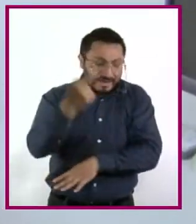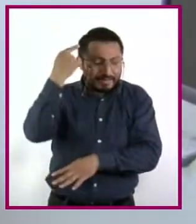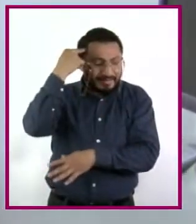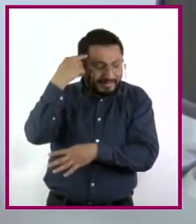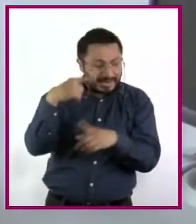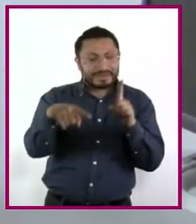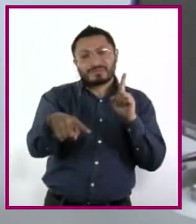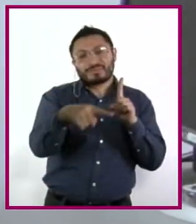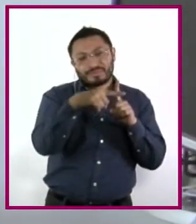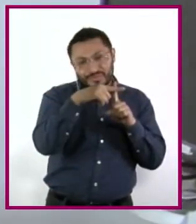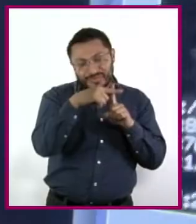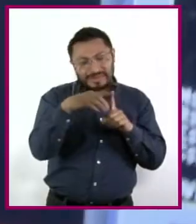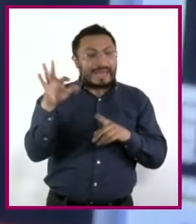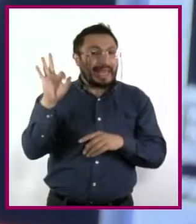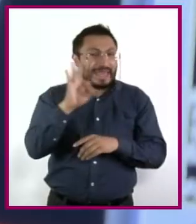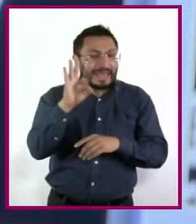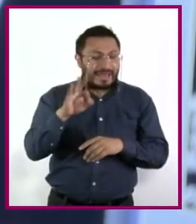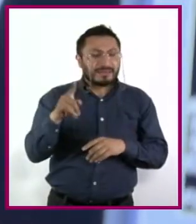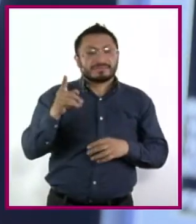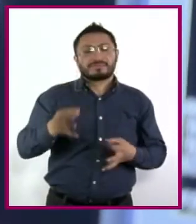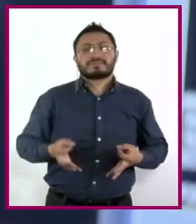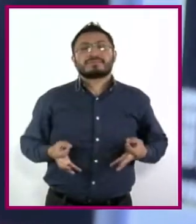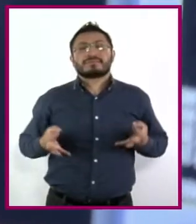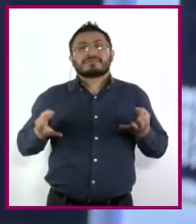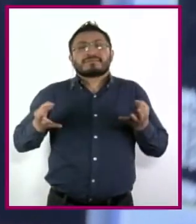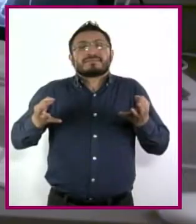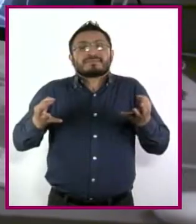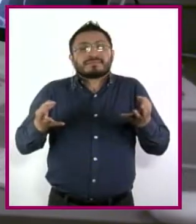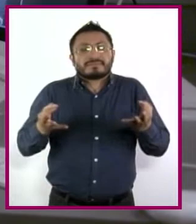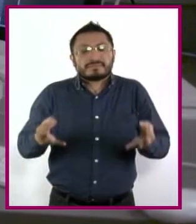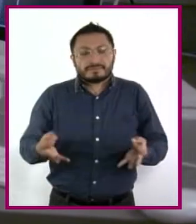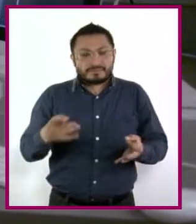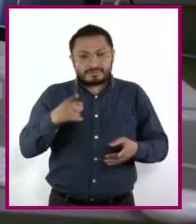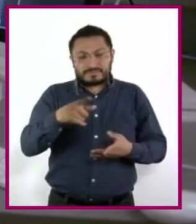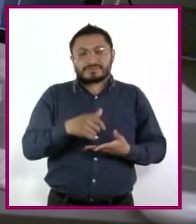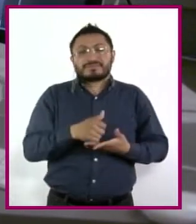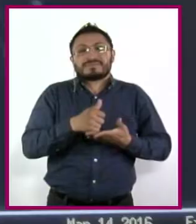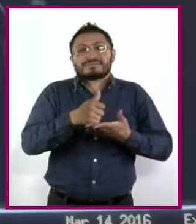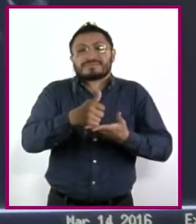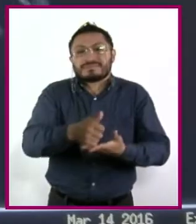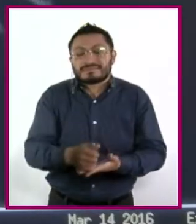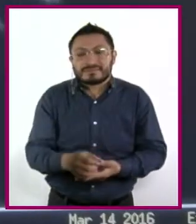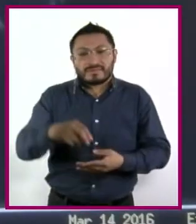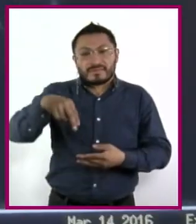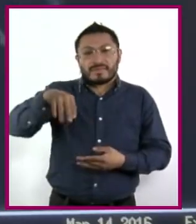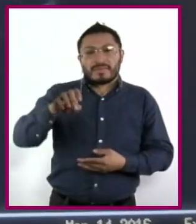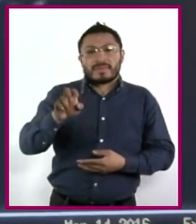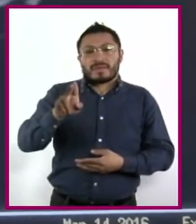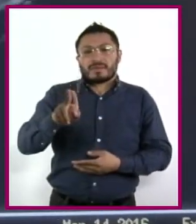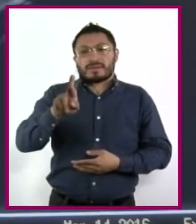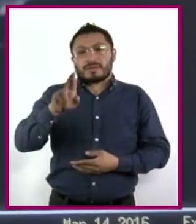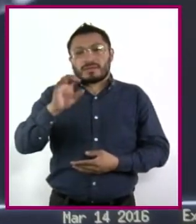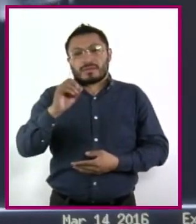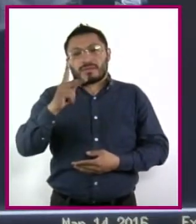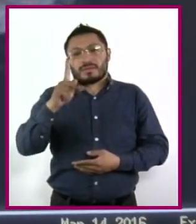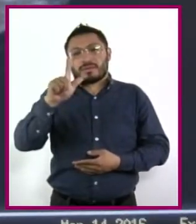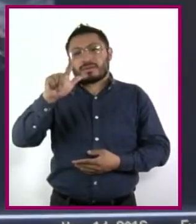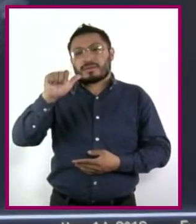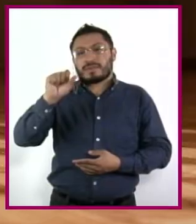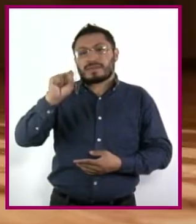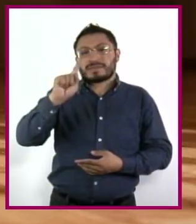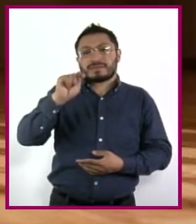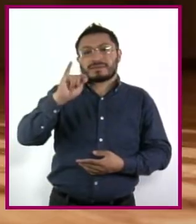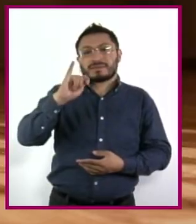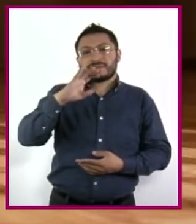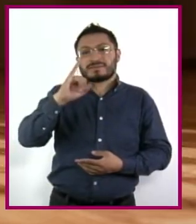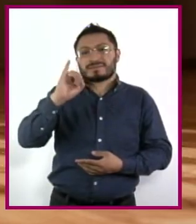es probable que la meditación por sí misma pueda inducir o aumentar la neuroplasticidad. Hay